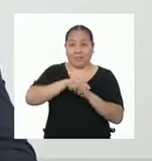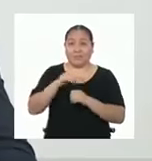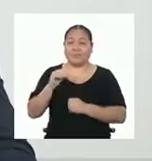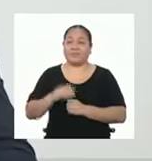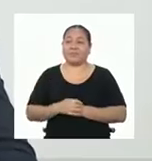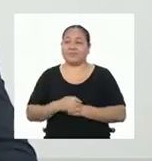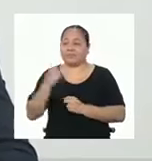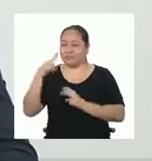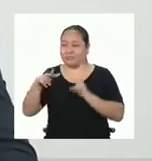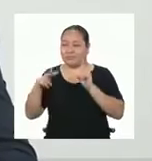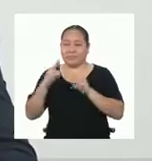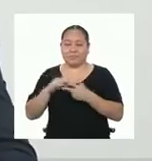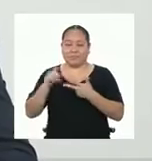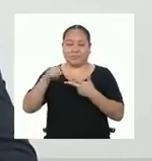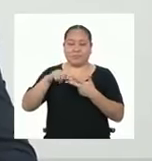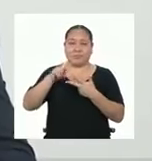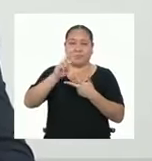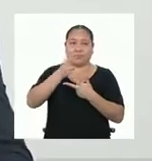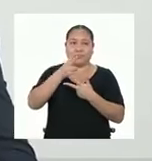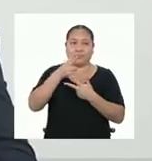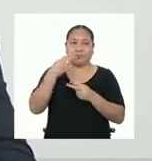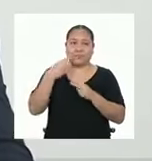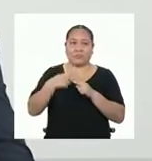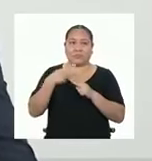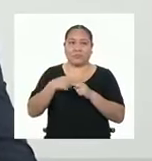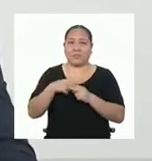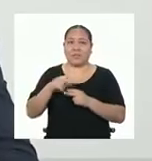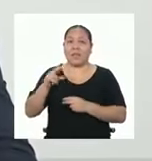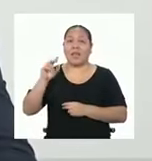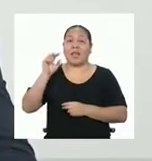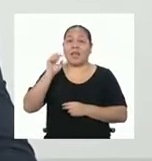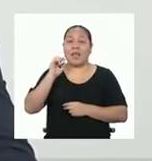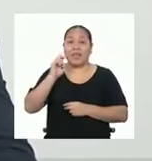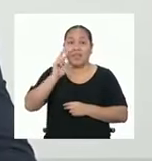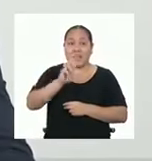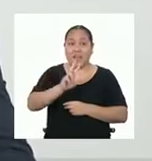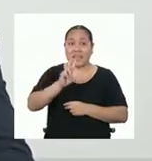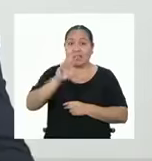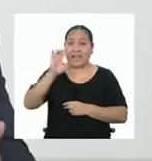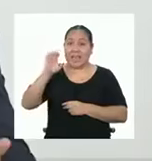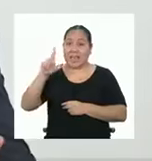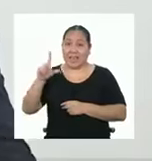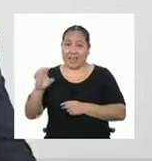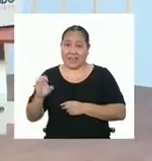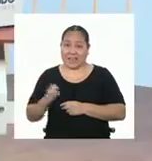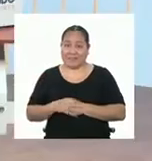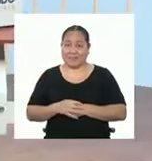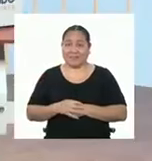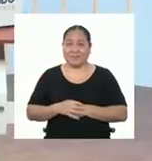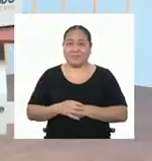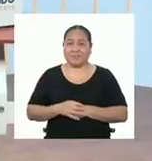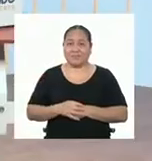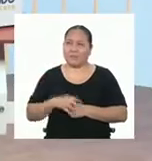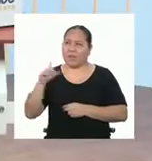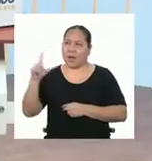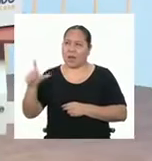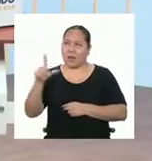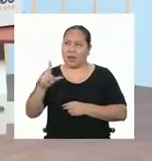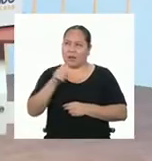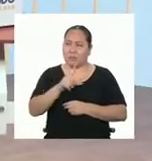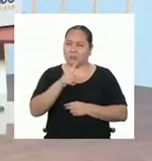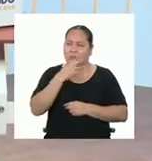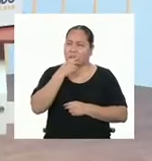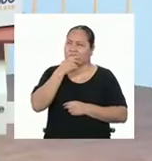a ver el segundo criterio También llamado triple L ¿Se les ocurre por qué? Triple L